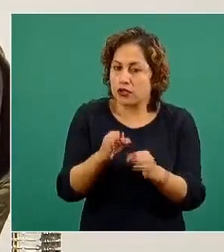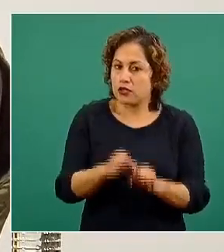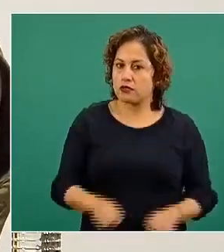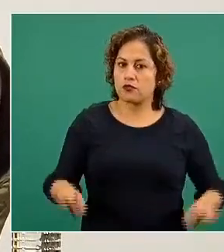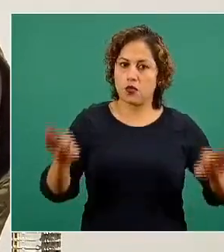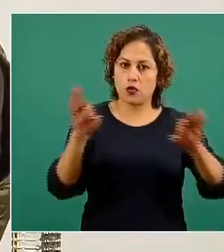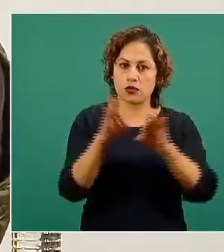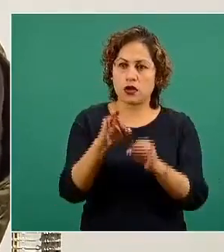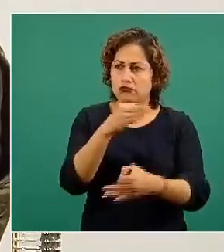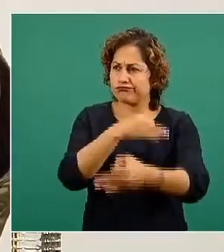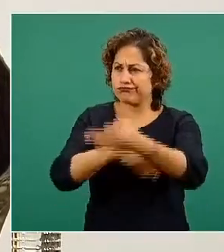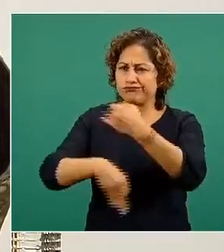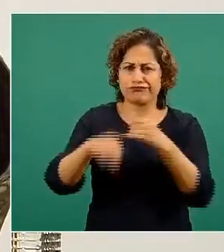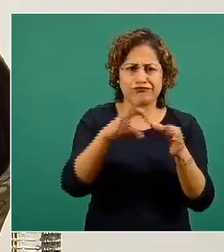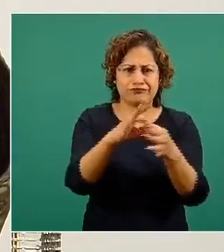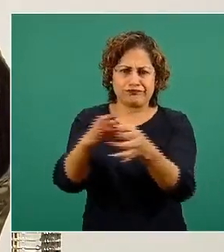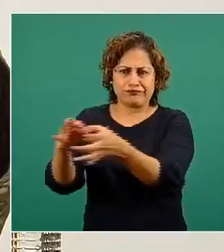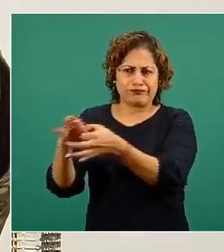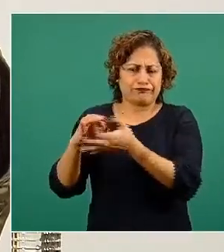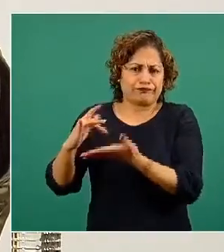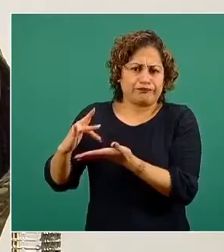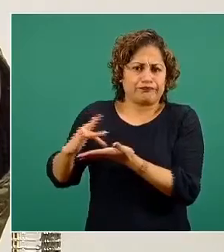solidaridad, la